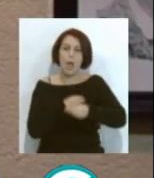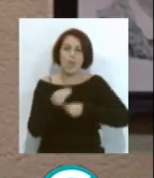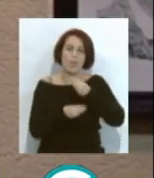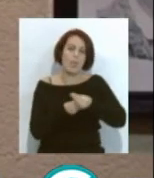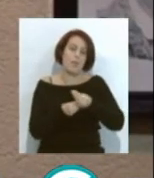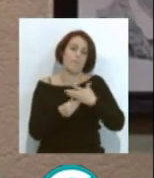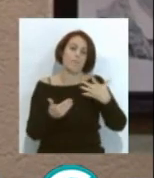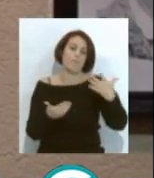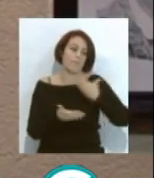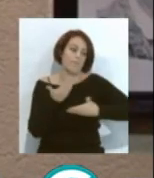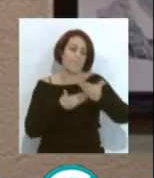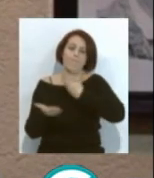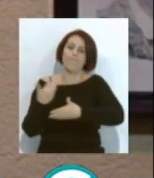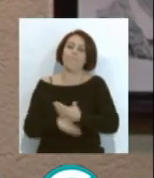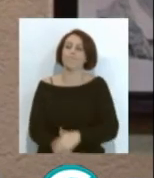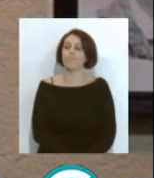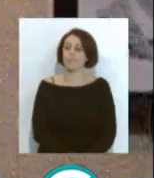entre todos.